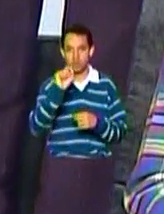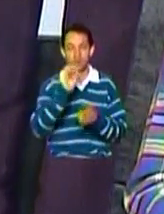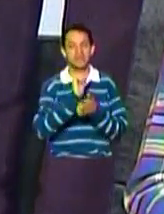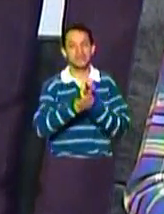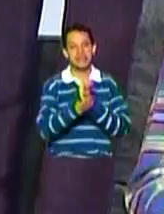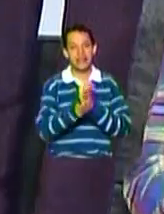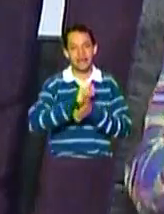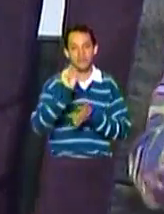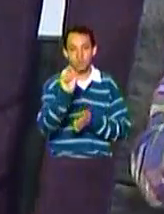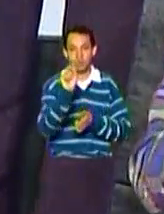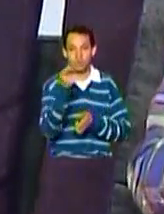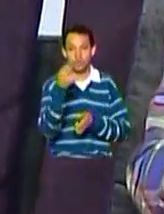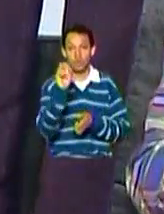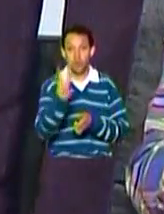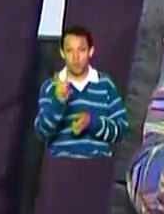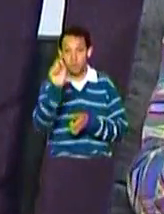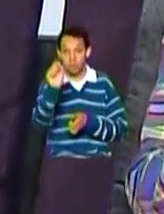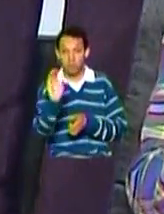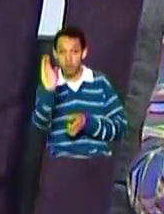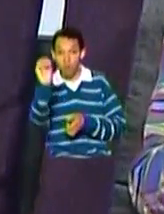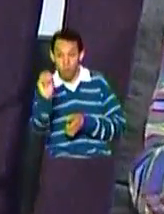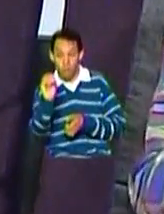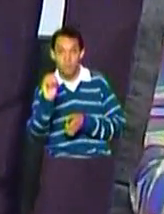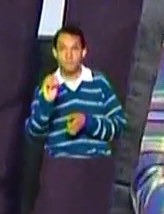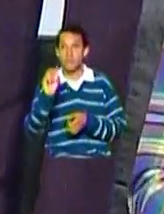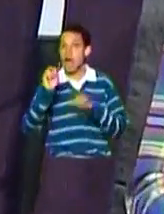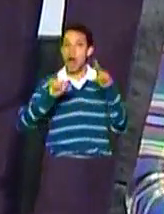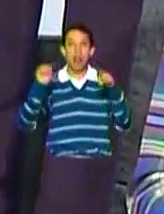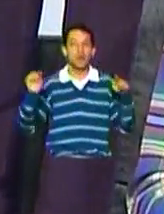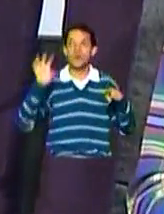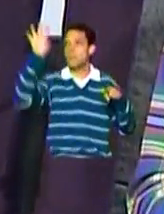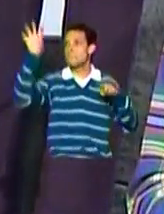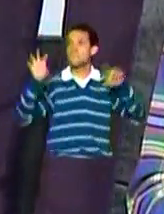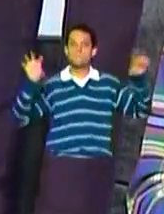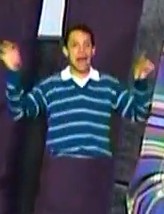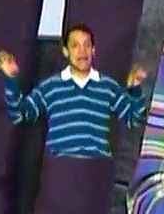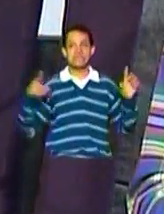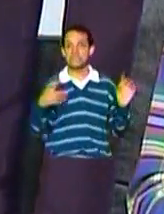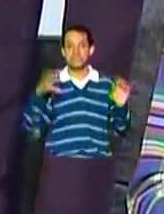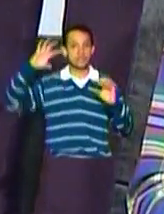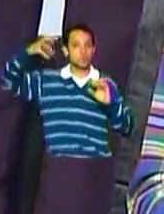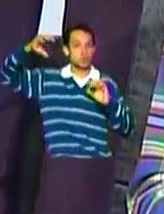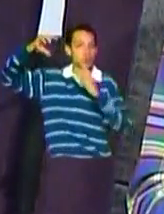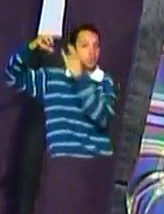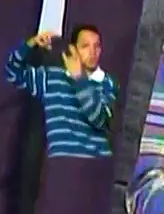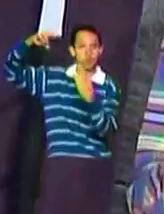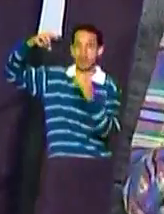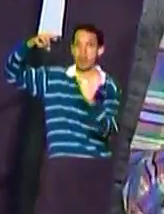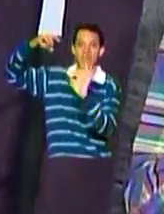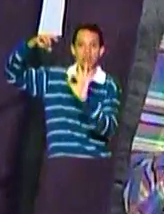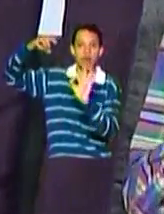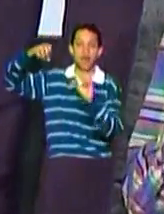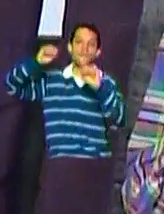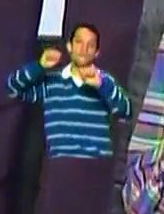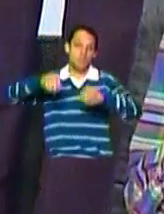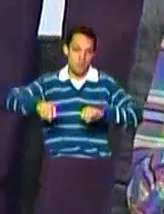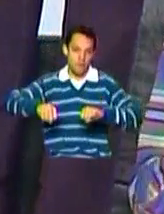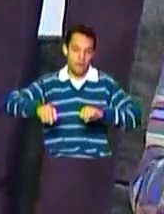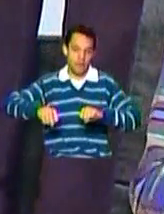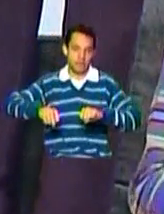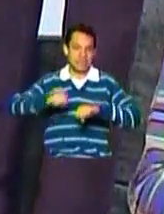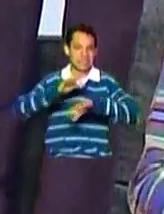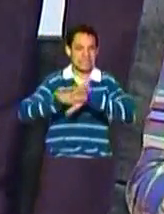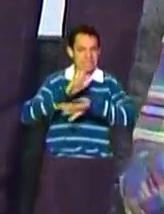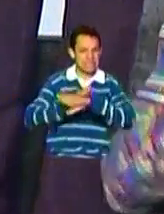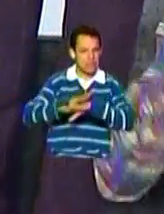telecafé.go.co. Aquellas ciudades o países donde no esté codificado este espacio de Telecafé, por internet a las 5 de la tarde,